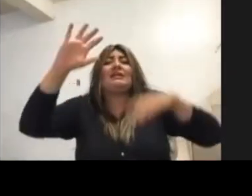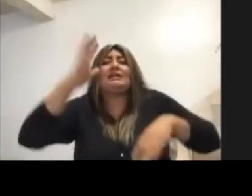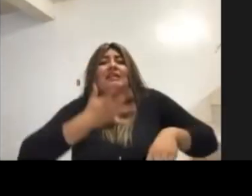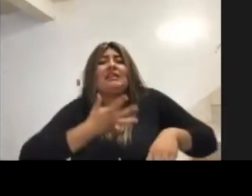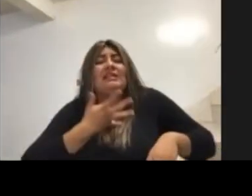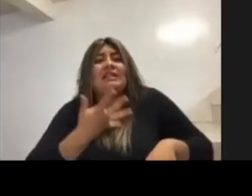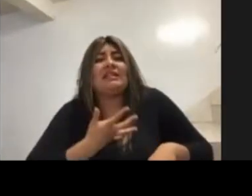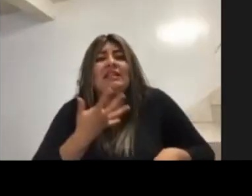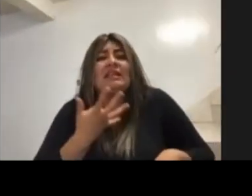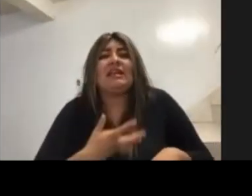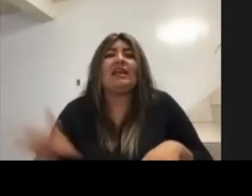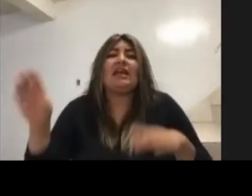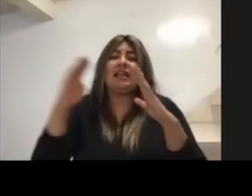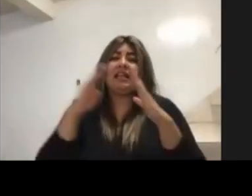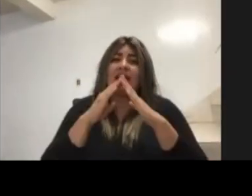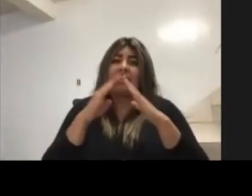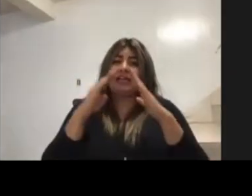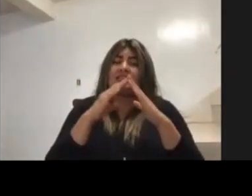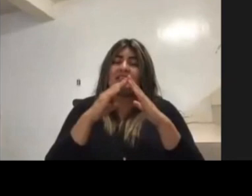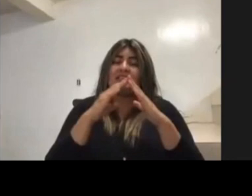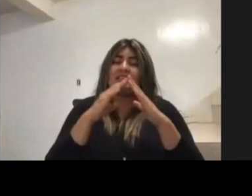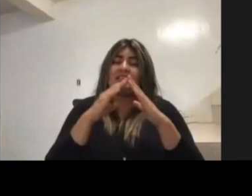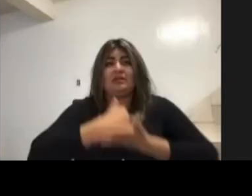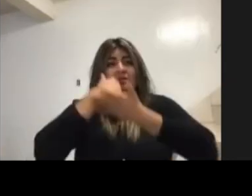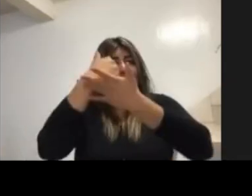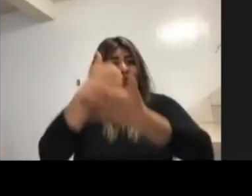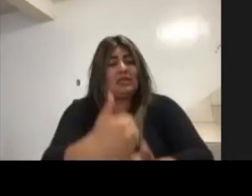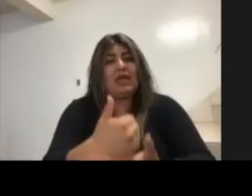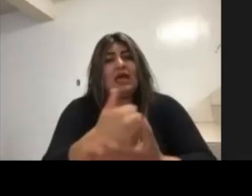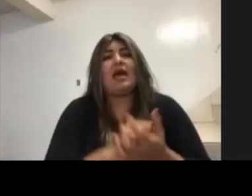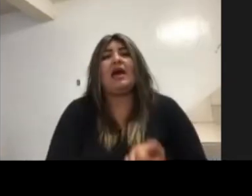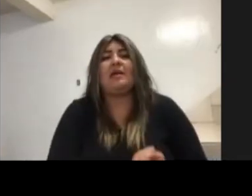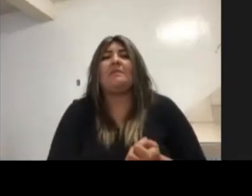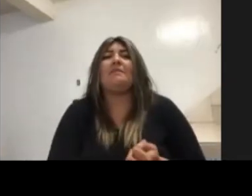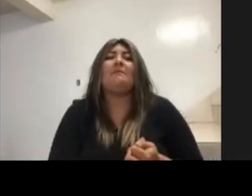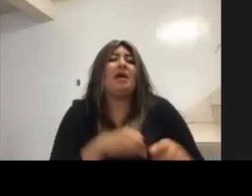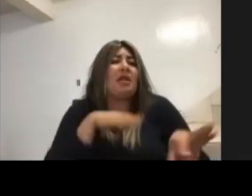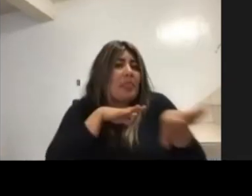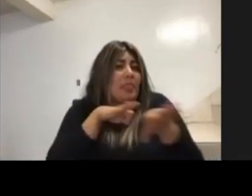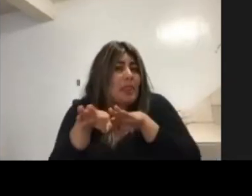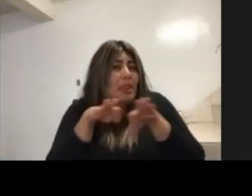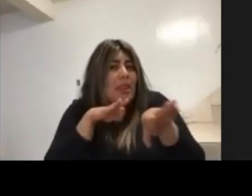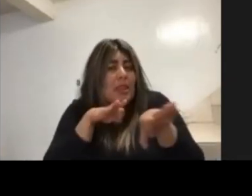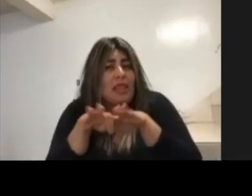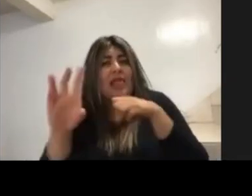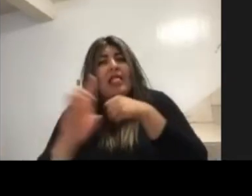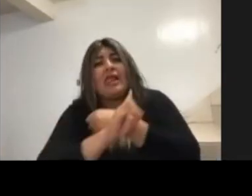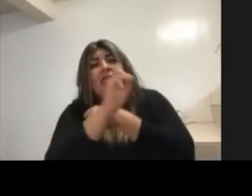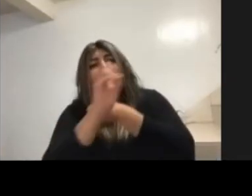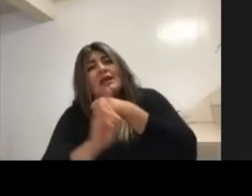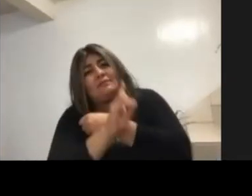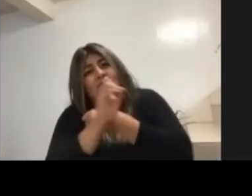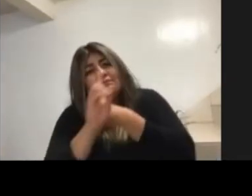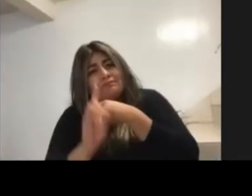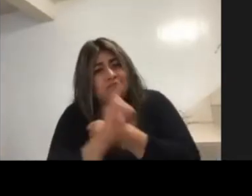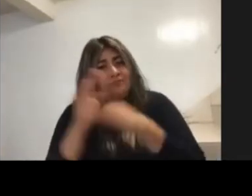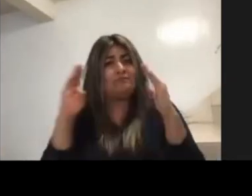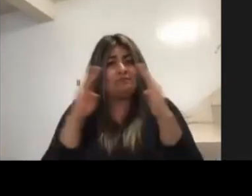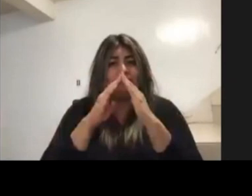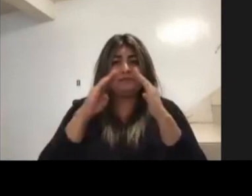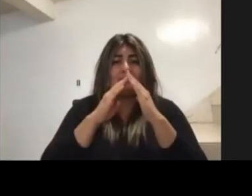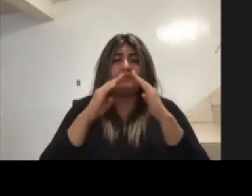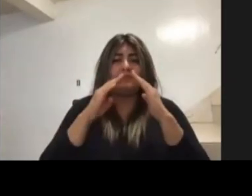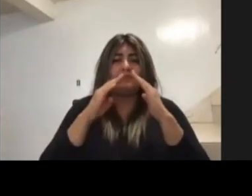van a servir para solucionar problemas y para enfrentar situaciones cotidianas. Esto va para todos